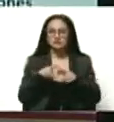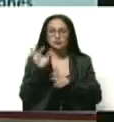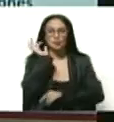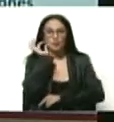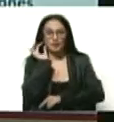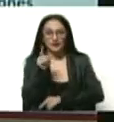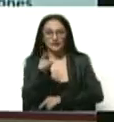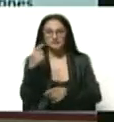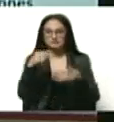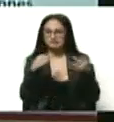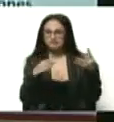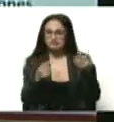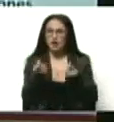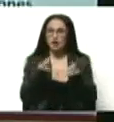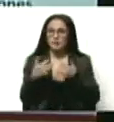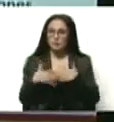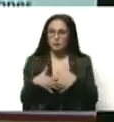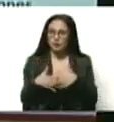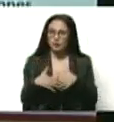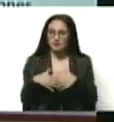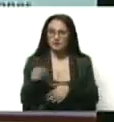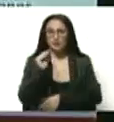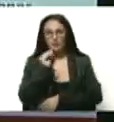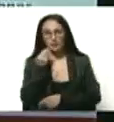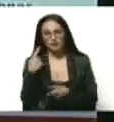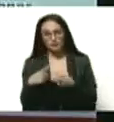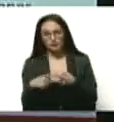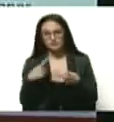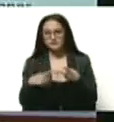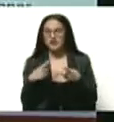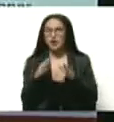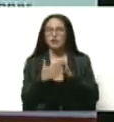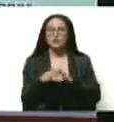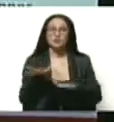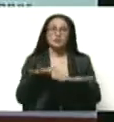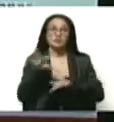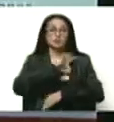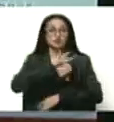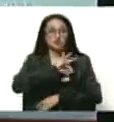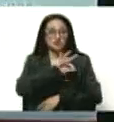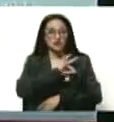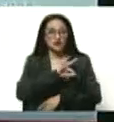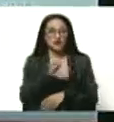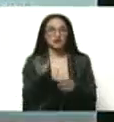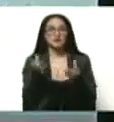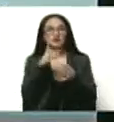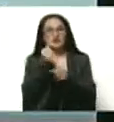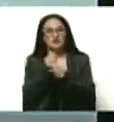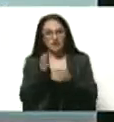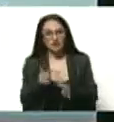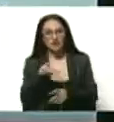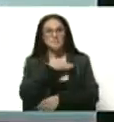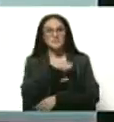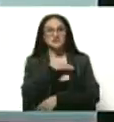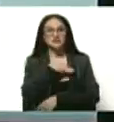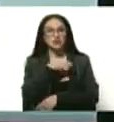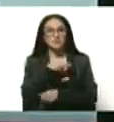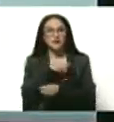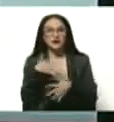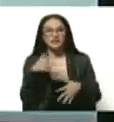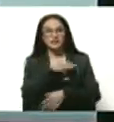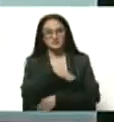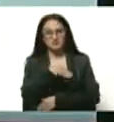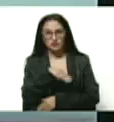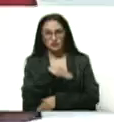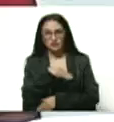mujeres, economía productiva, juventud, comunes y movimientos sociales, clase obrera, misiones y grandes